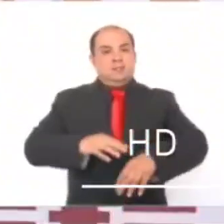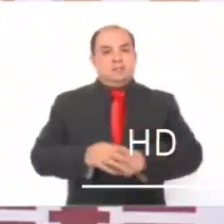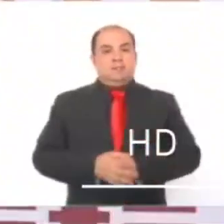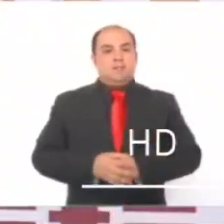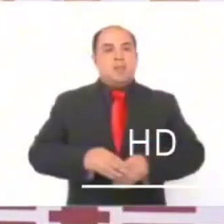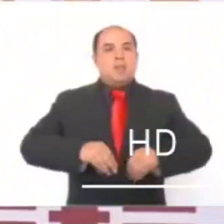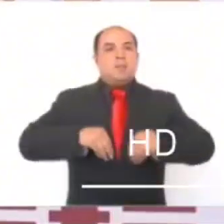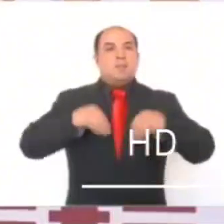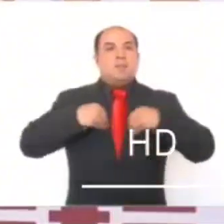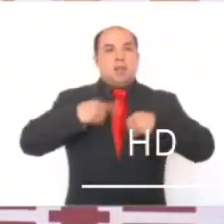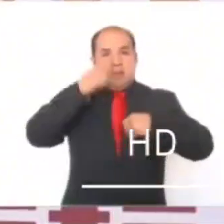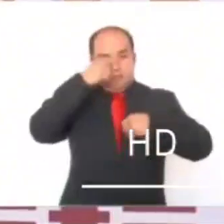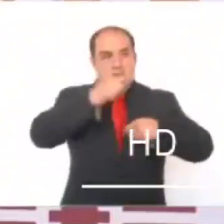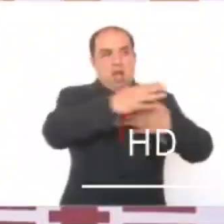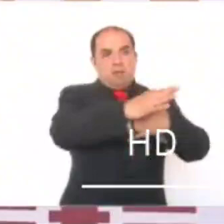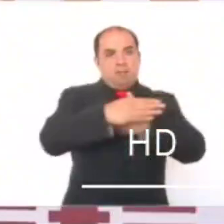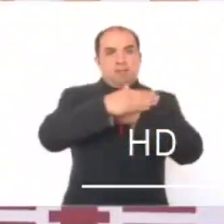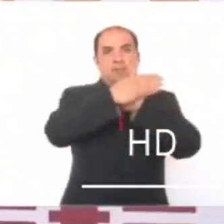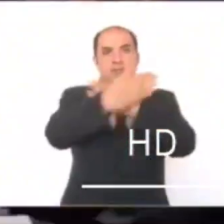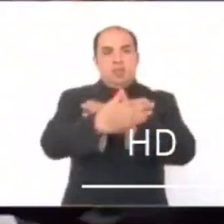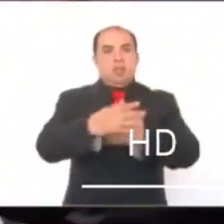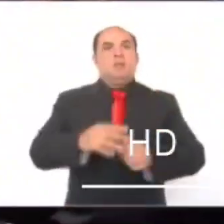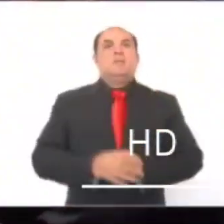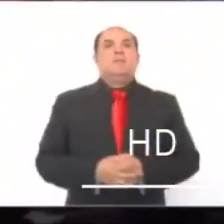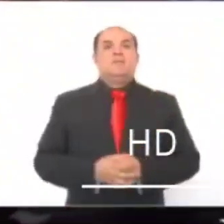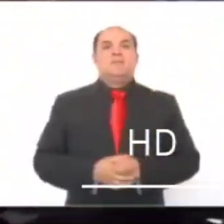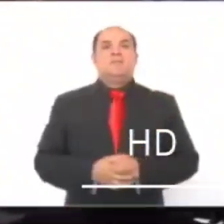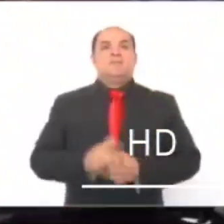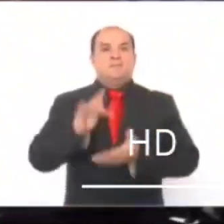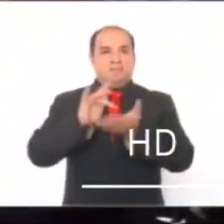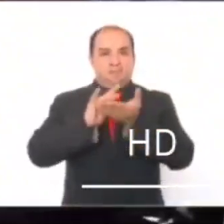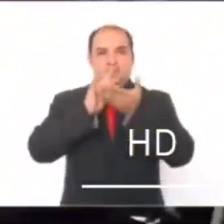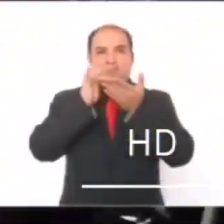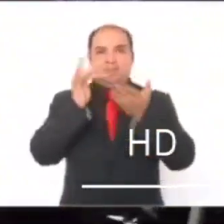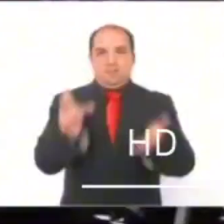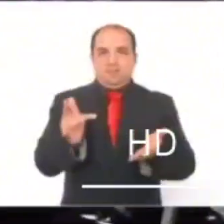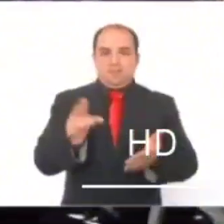vida a las mariposas. Muchas gracias.